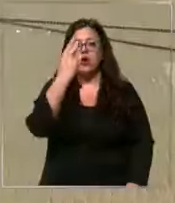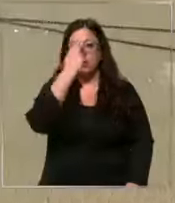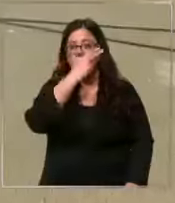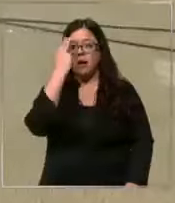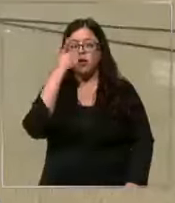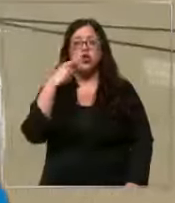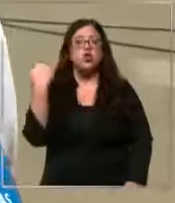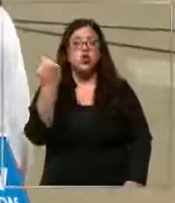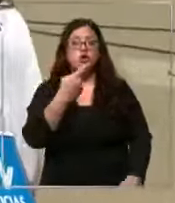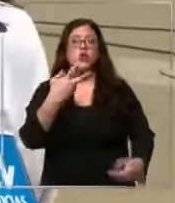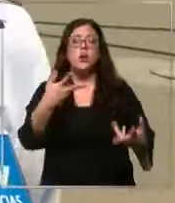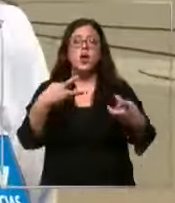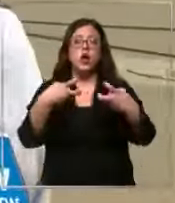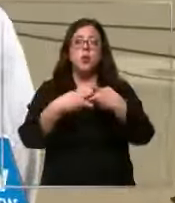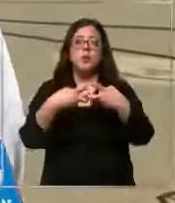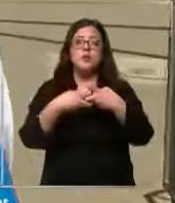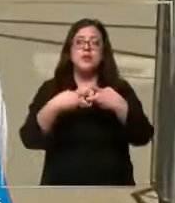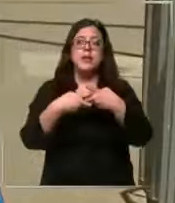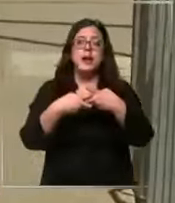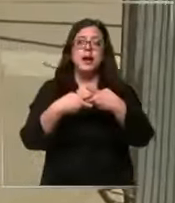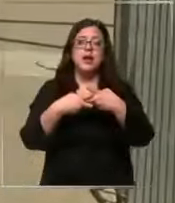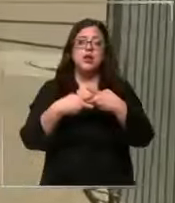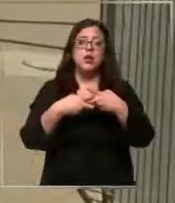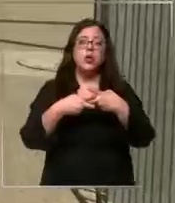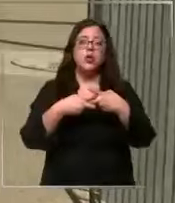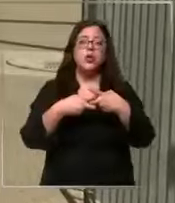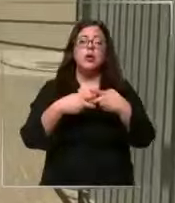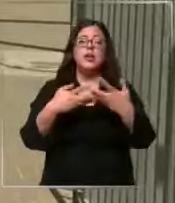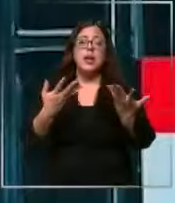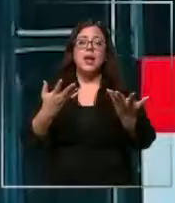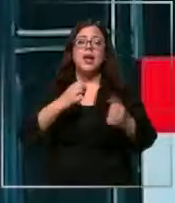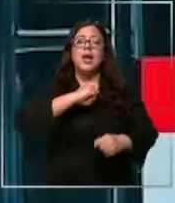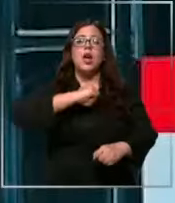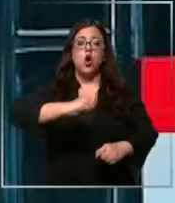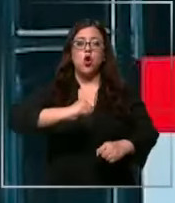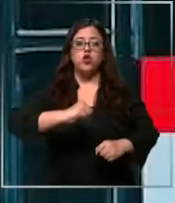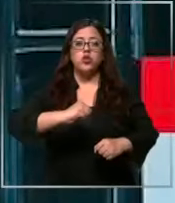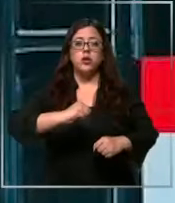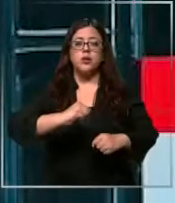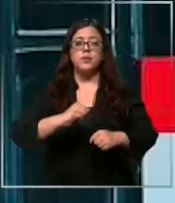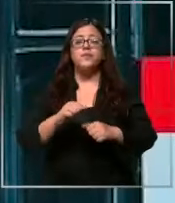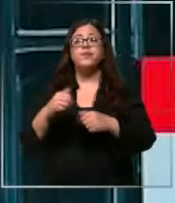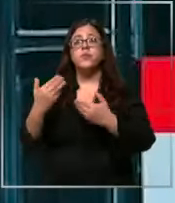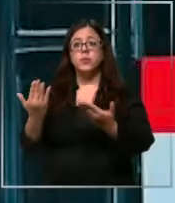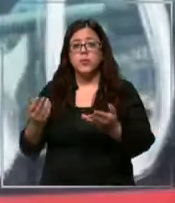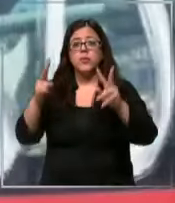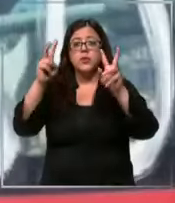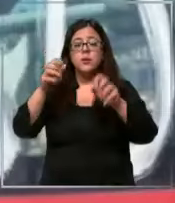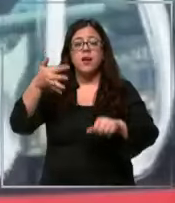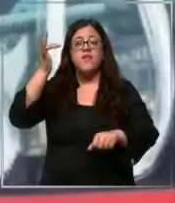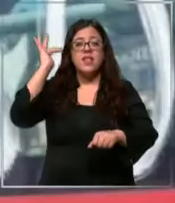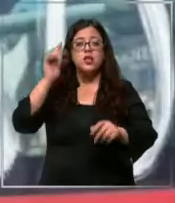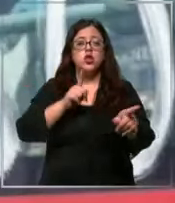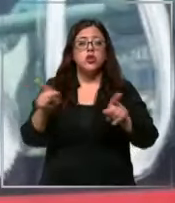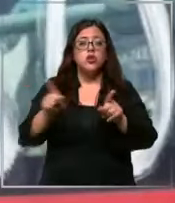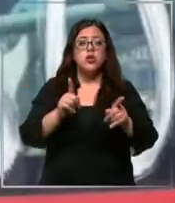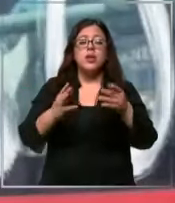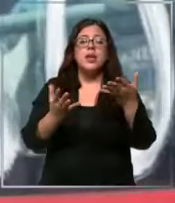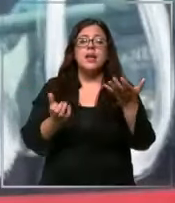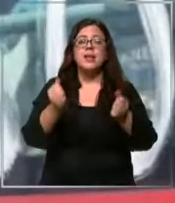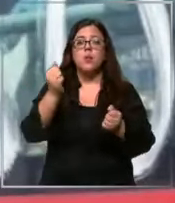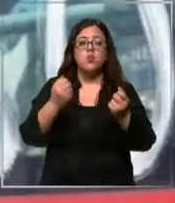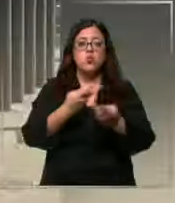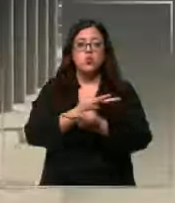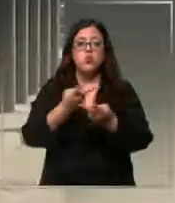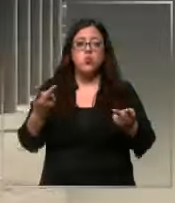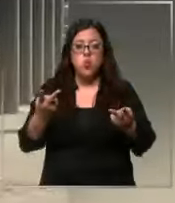Nosotros como sindicato Lía Laferte dentro de la empresa RBU estamos en contra del paro. Así es, y es que la Federación Coordinadora de Transporte